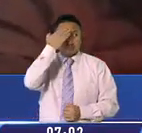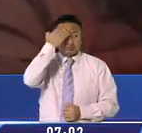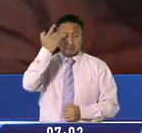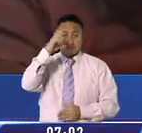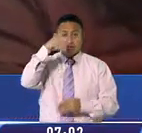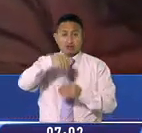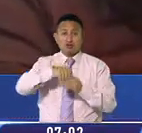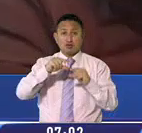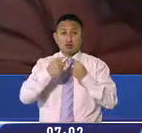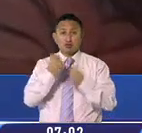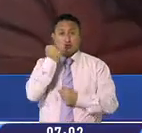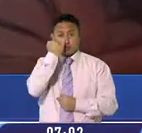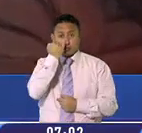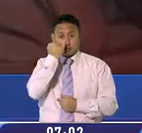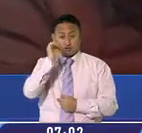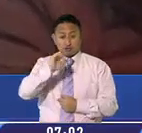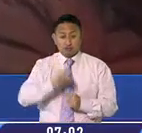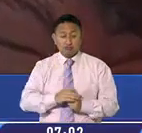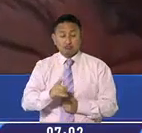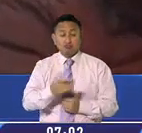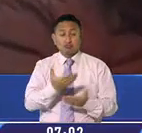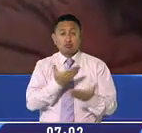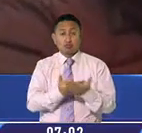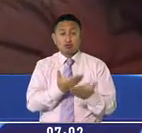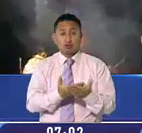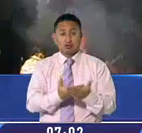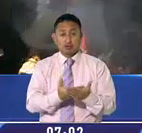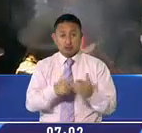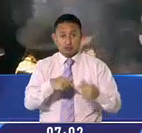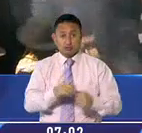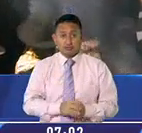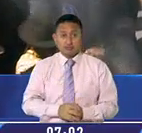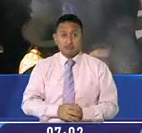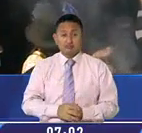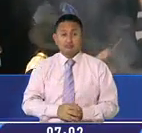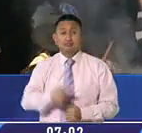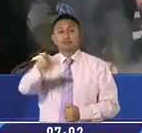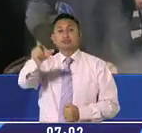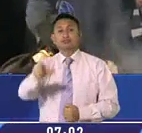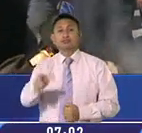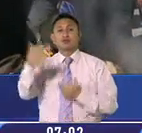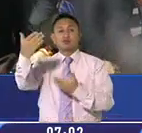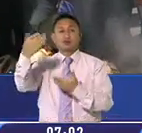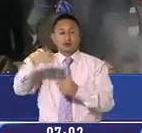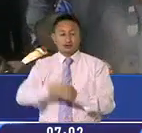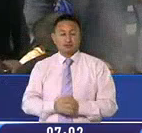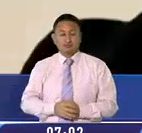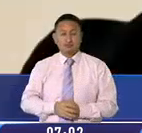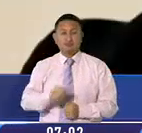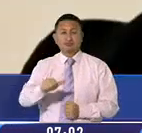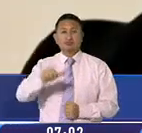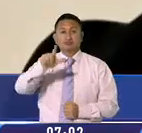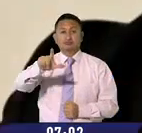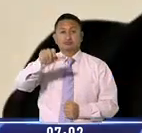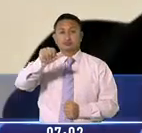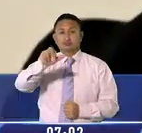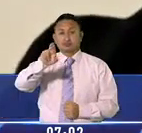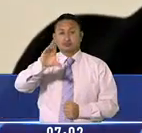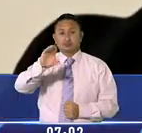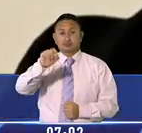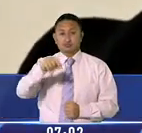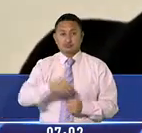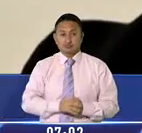pone sobre el tapete del análisis el politólogo Mauricio Alarcón. Es bastante evidente que